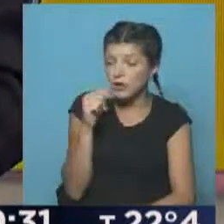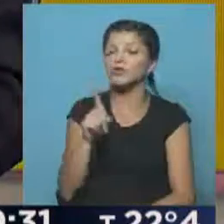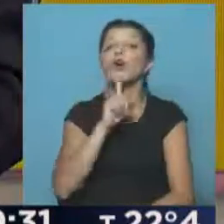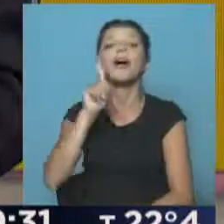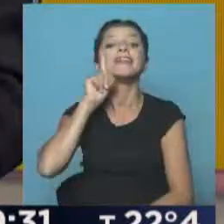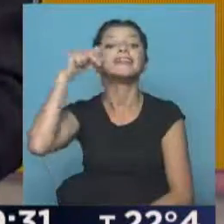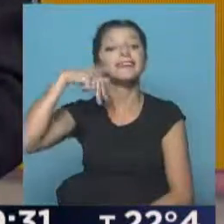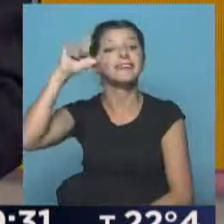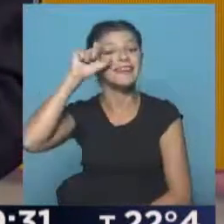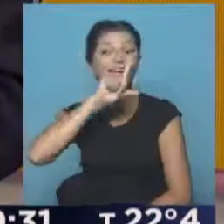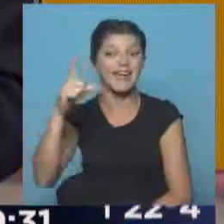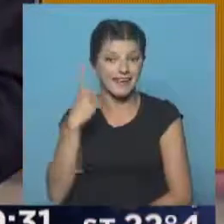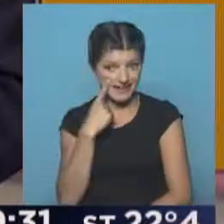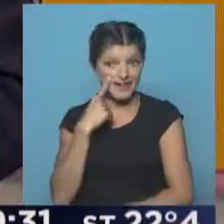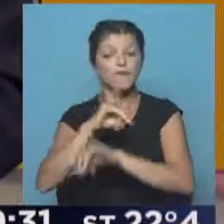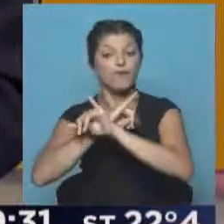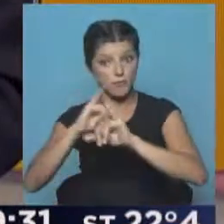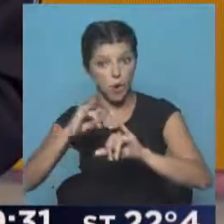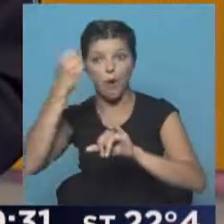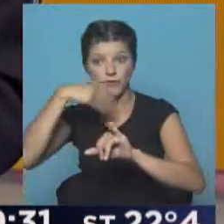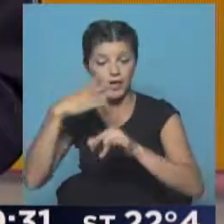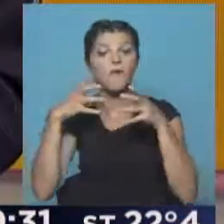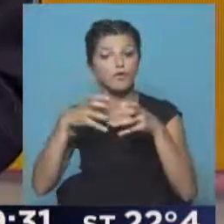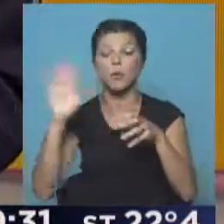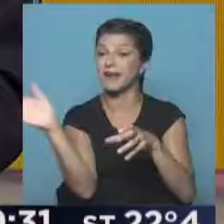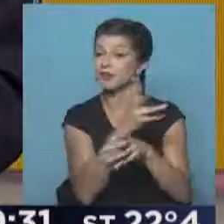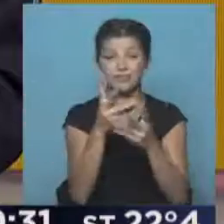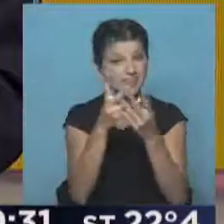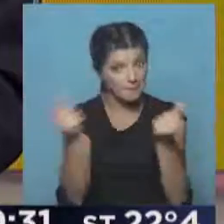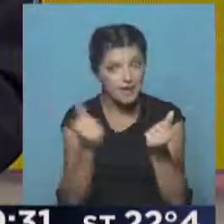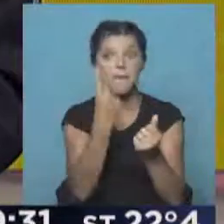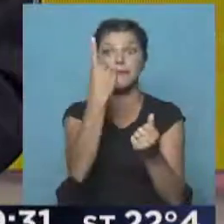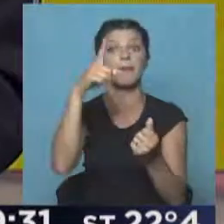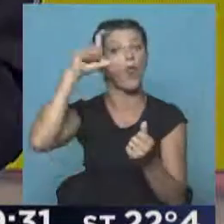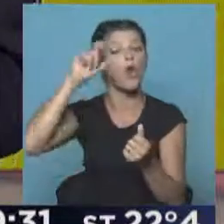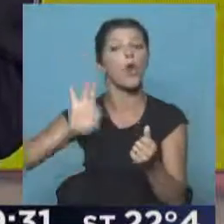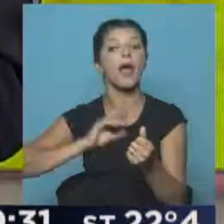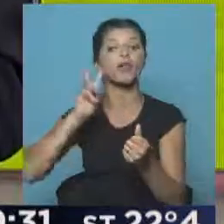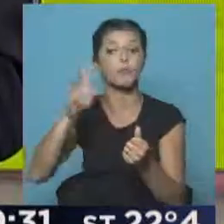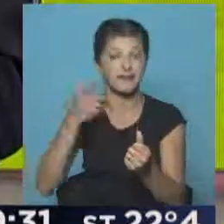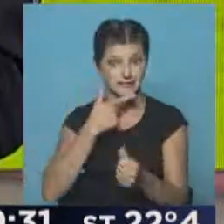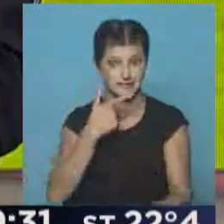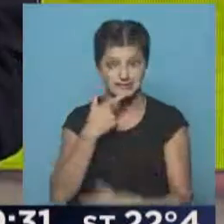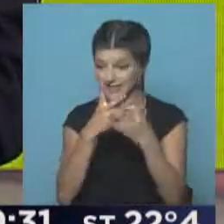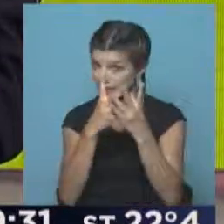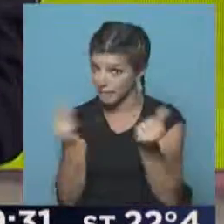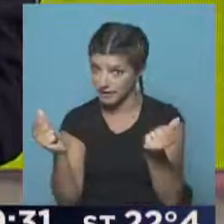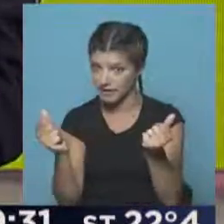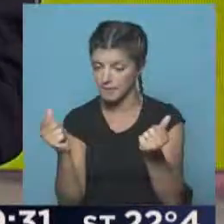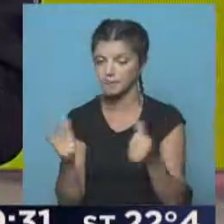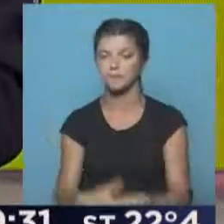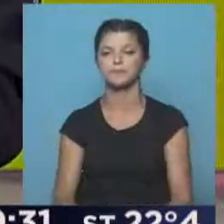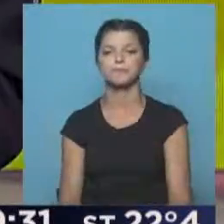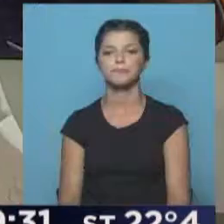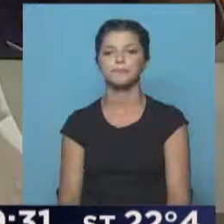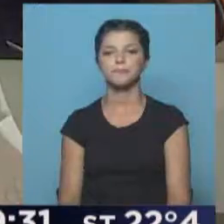anunció oficialmente el final del fútbol para todos a partir del 1 de enero del año que viene. Esto, dicho de algún modo,